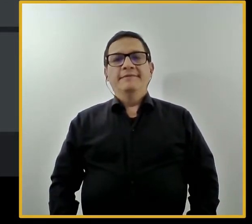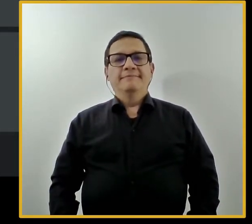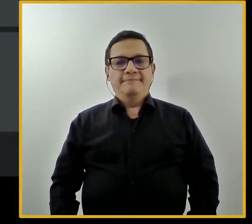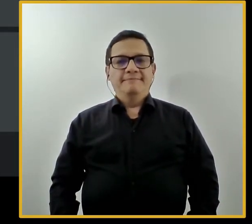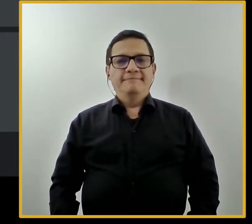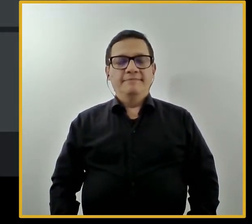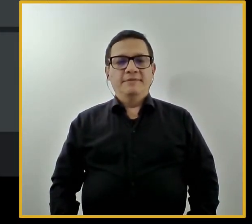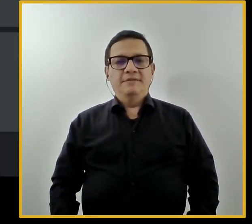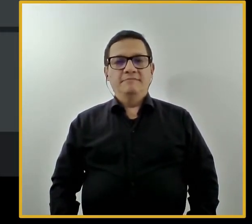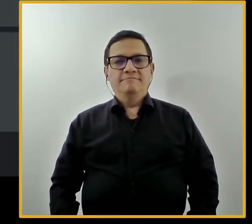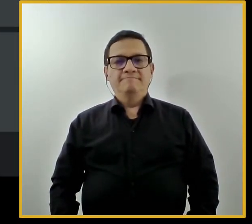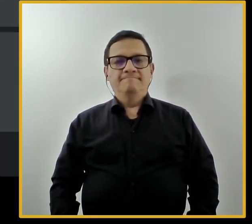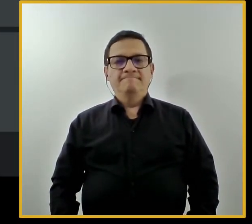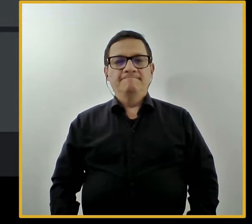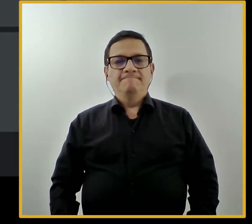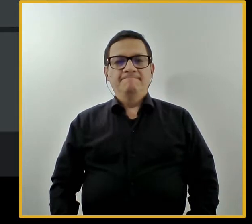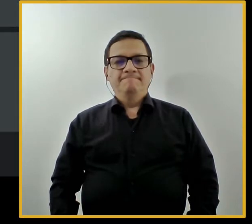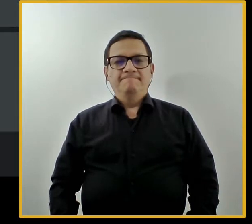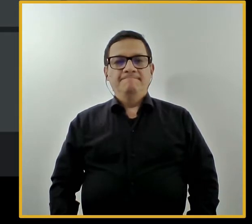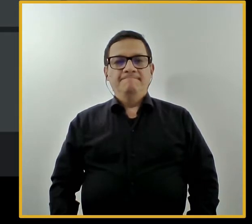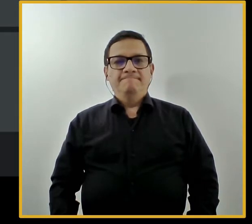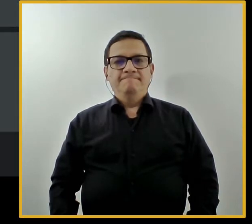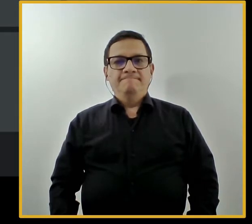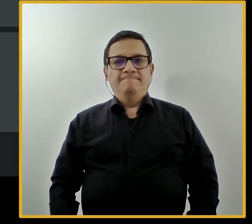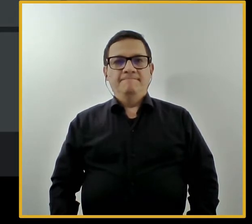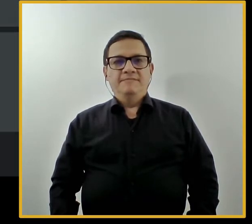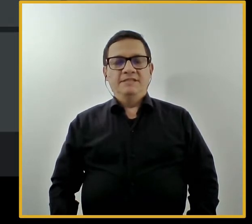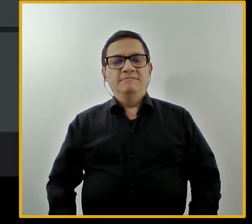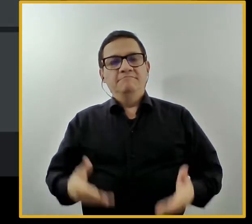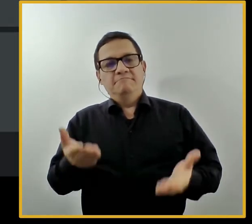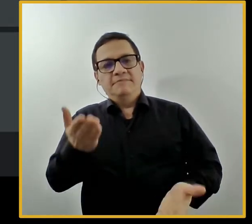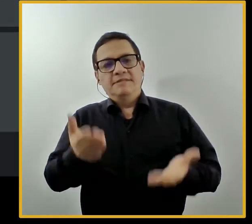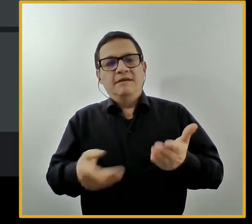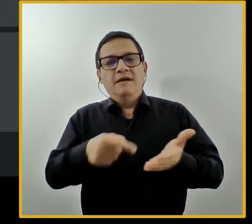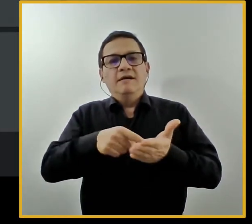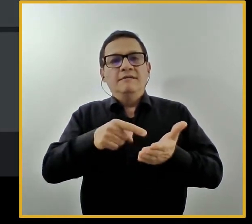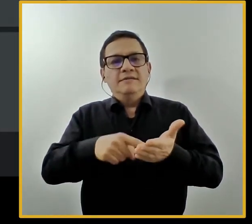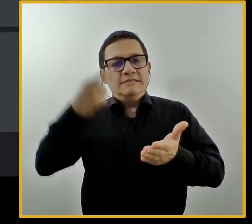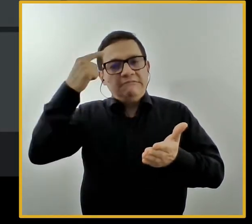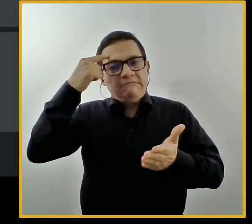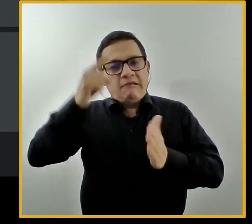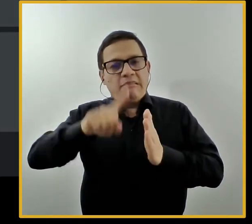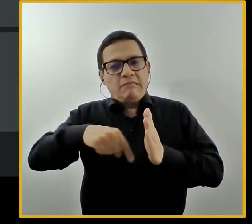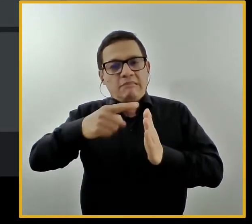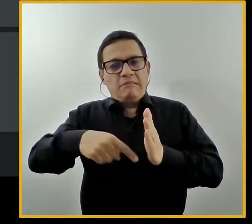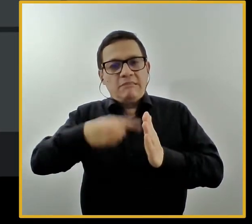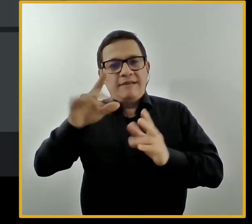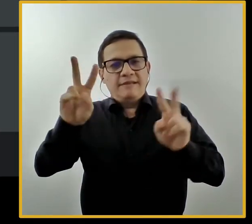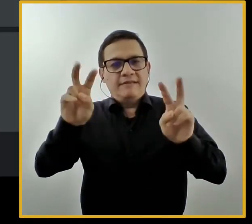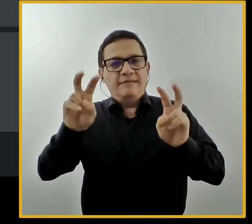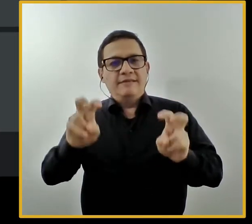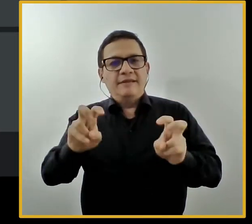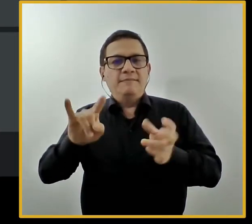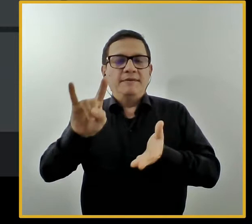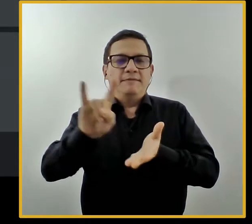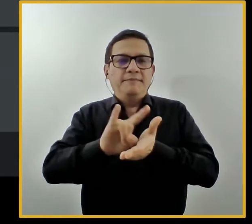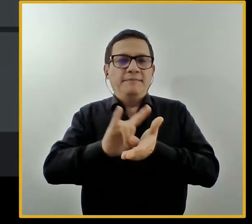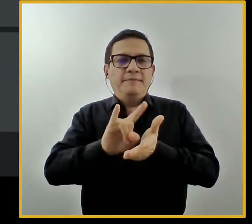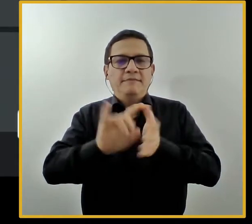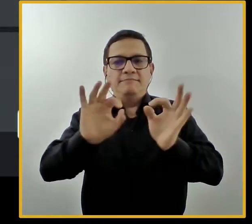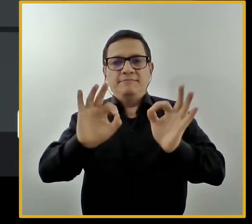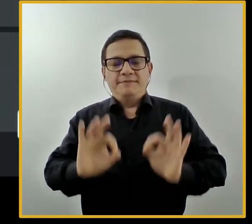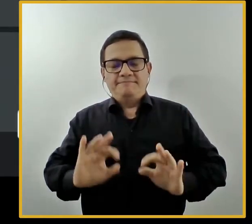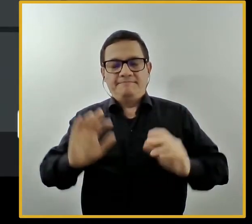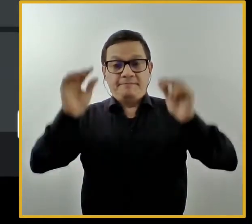Sí, ok, lo estoy haciendo acá y se queda allí como pensando el tema de la grabación. Entonces, bueno, ahí